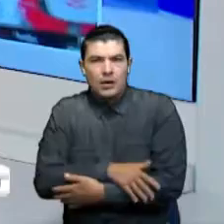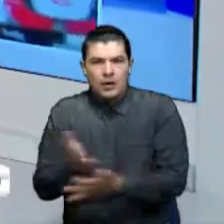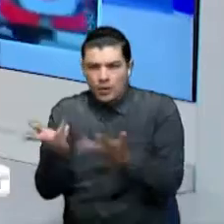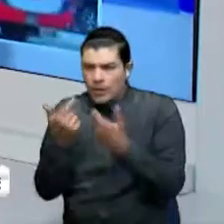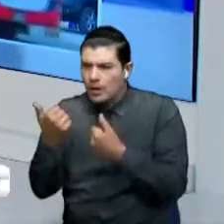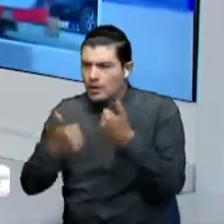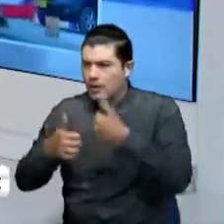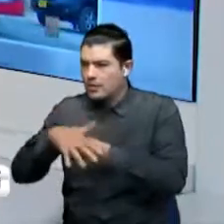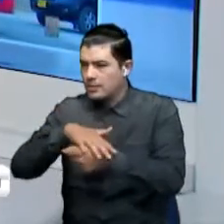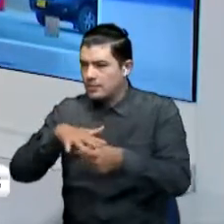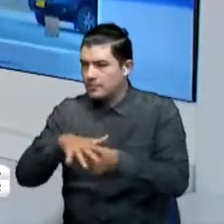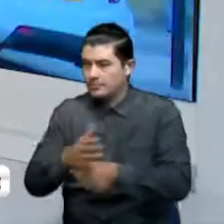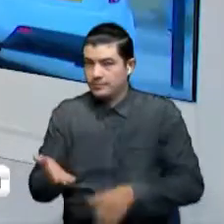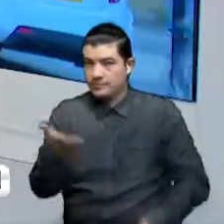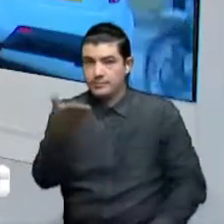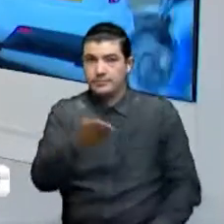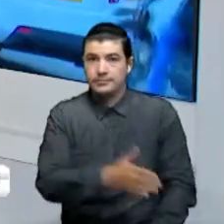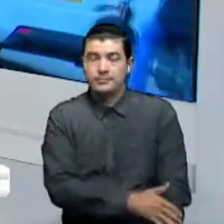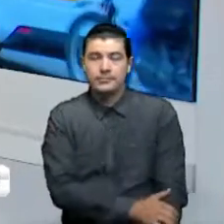delante